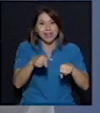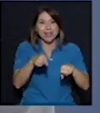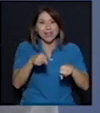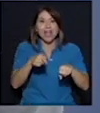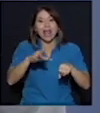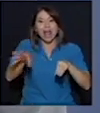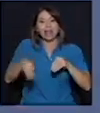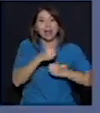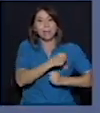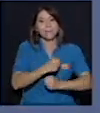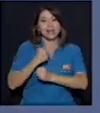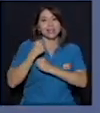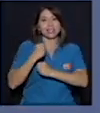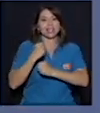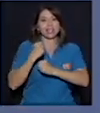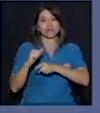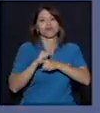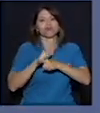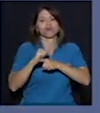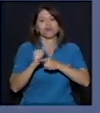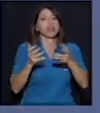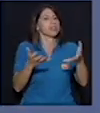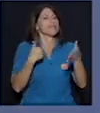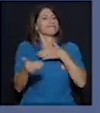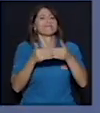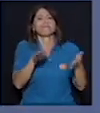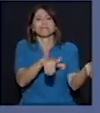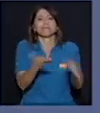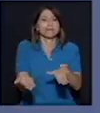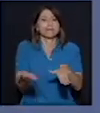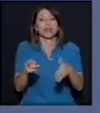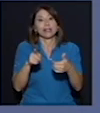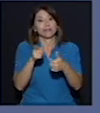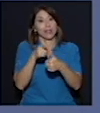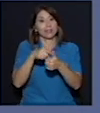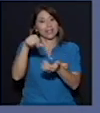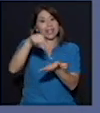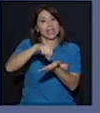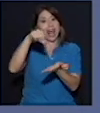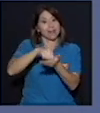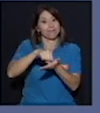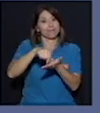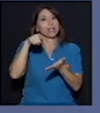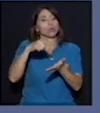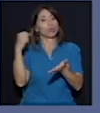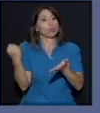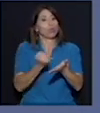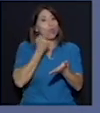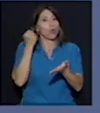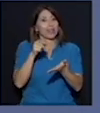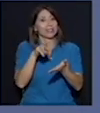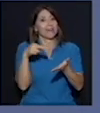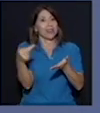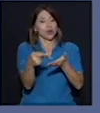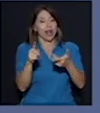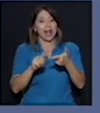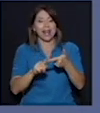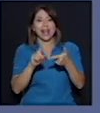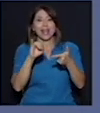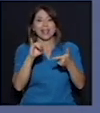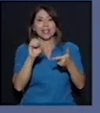están dispuestas a morir por el régimen y apoyarlo, que es Irán, que es la otra gran potencia regional que va adquiriendo más fuerza, y